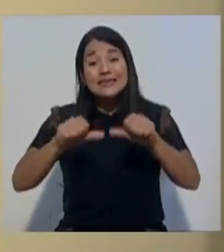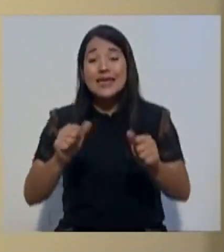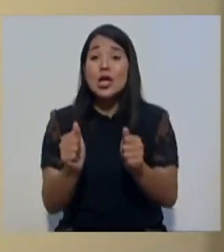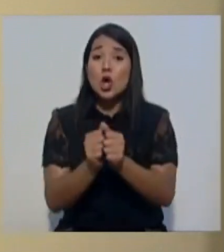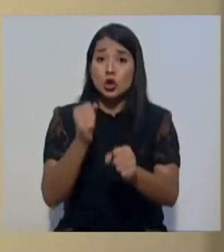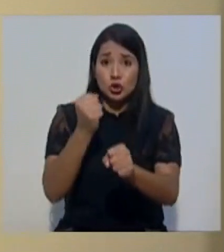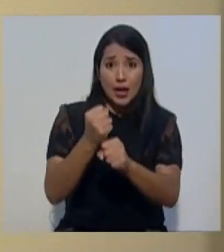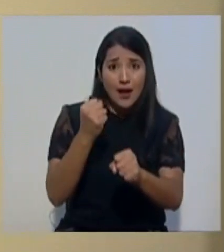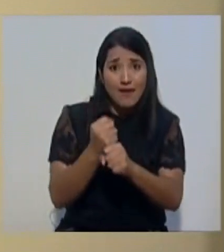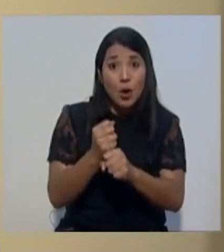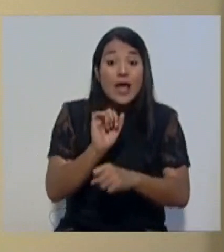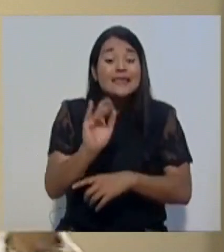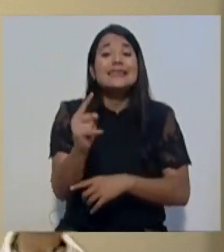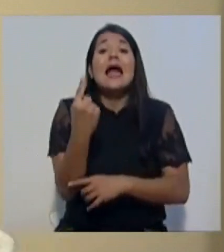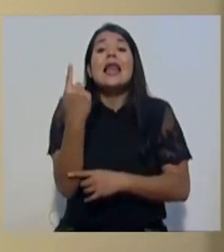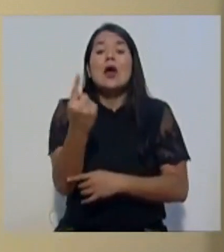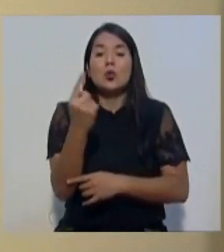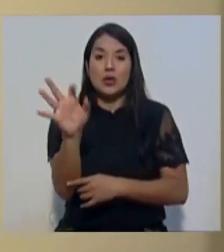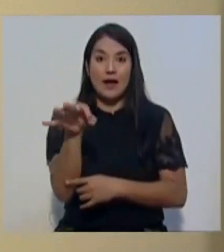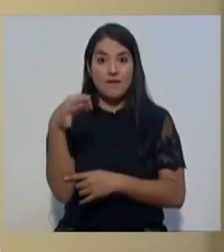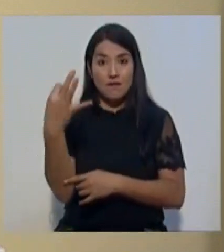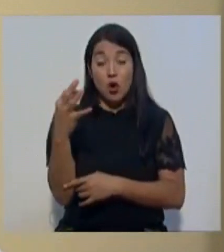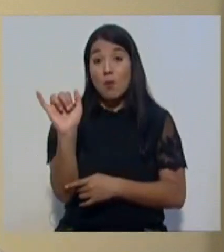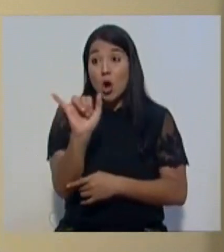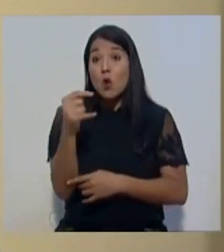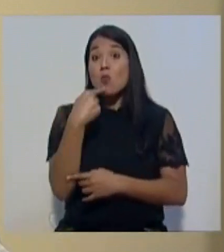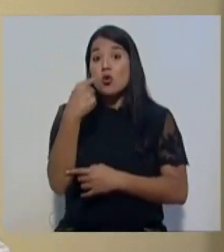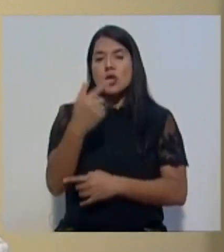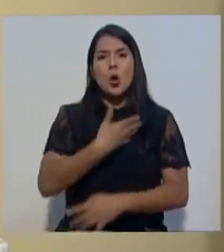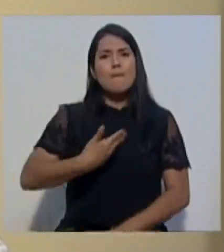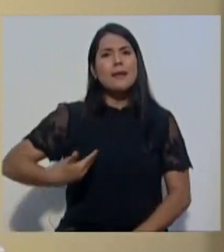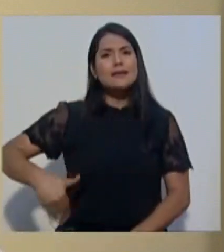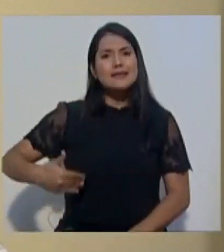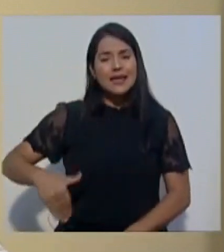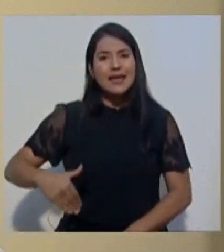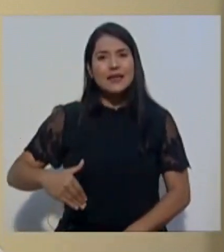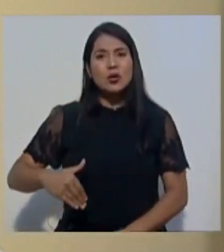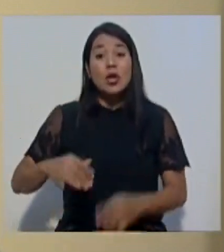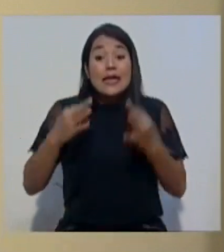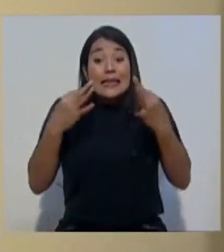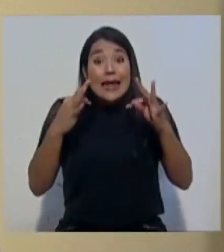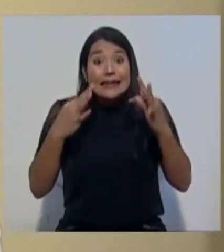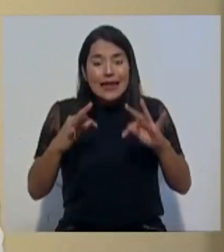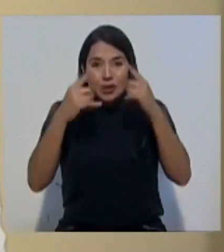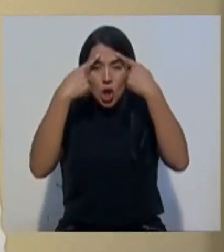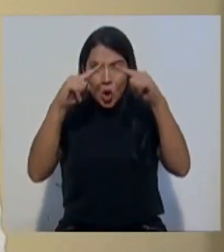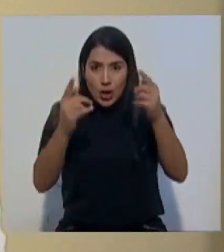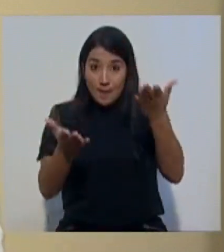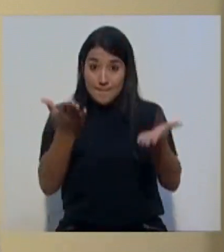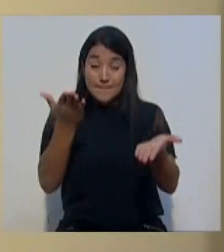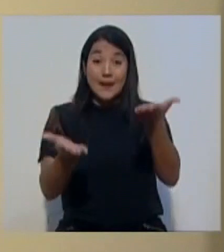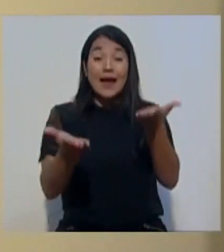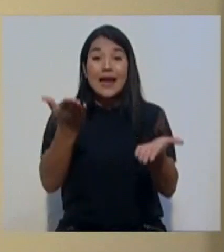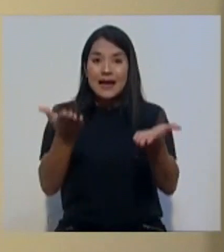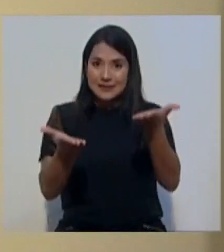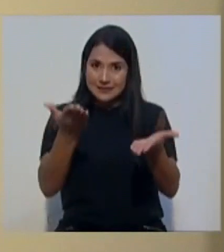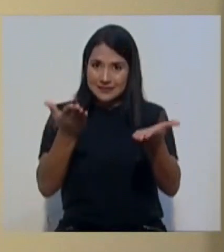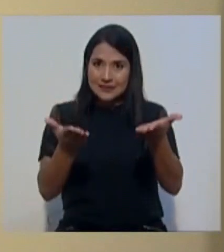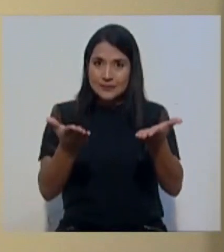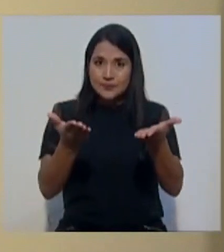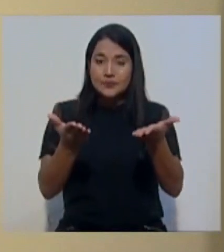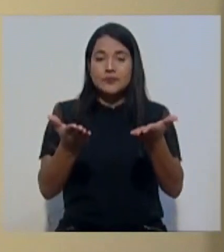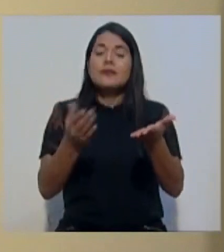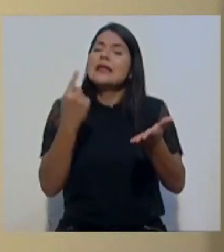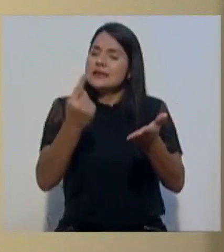entonces esta es la única forma que, como bien lo plantea el presidente, buscando estos balances, tomando en consideración las